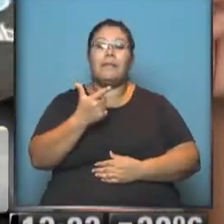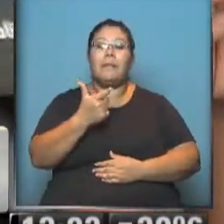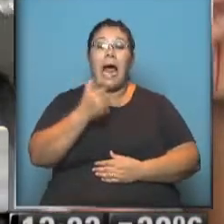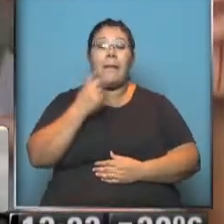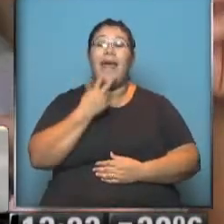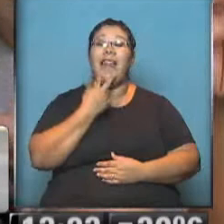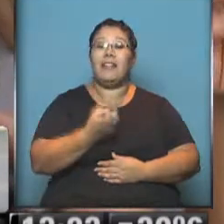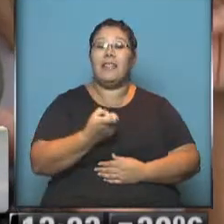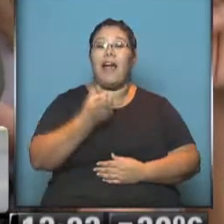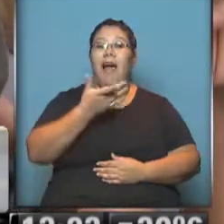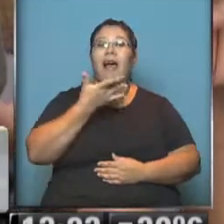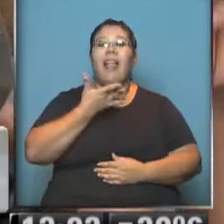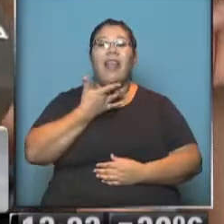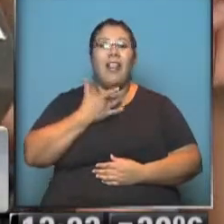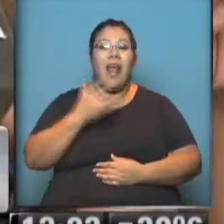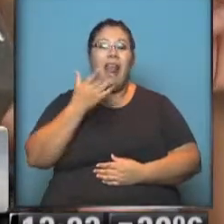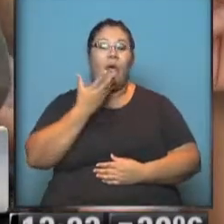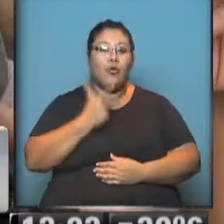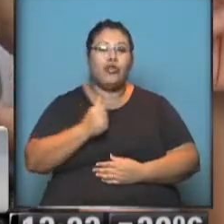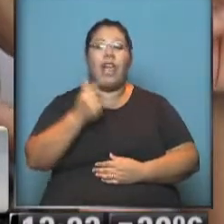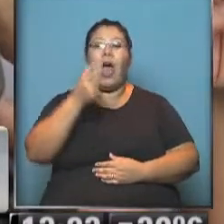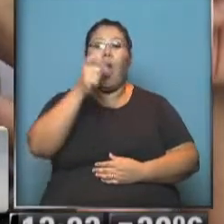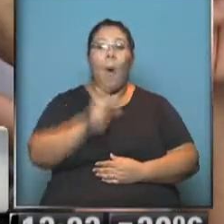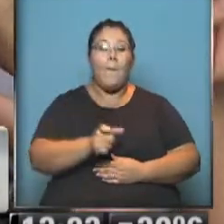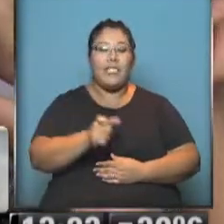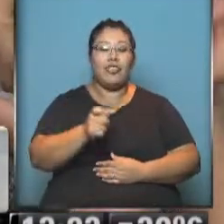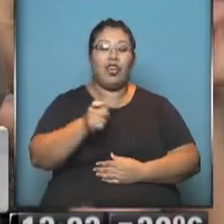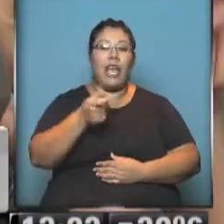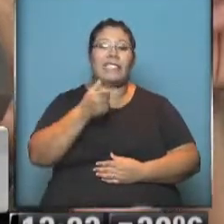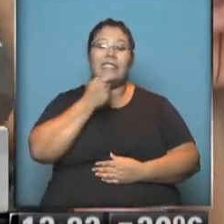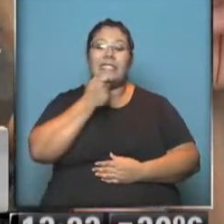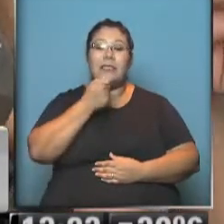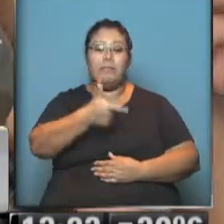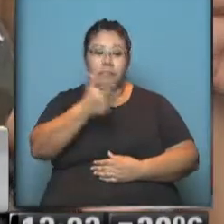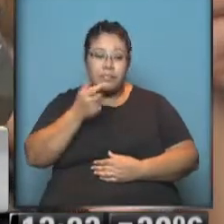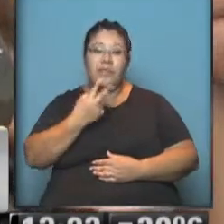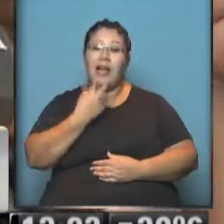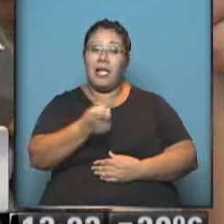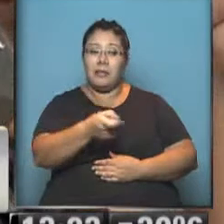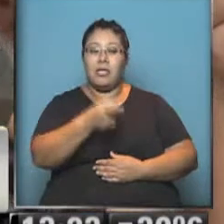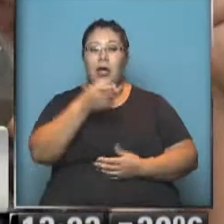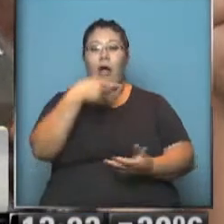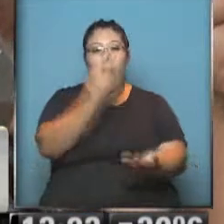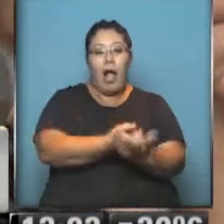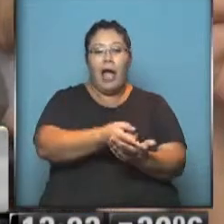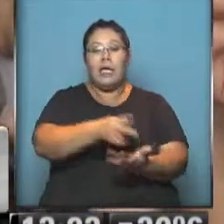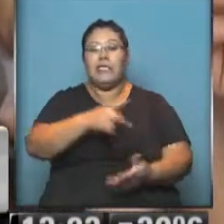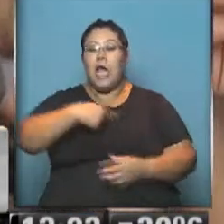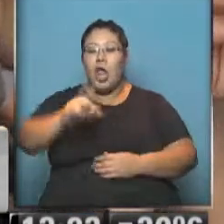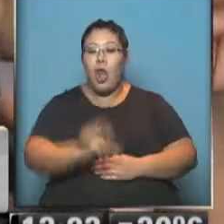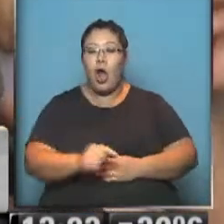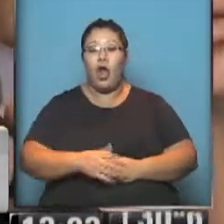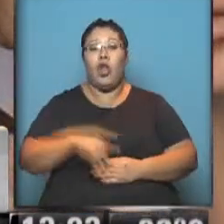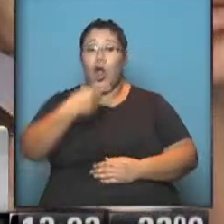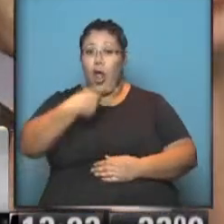torturado, tan solo porque hizo una manifestación, una cosa por el estilo. No coincidimos con la manera de pensar, no estamos en absoluto